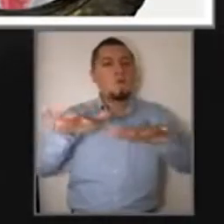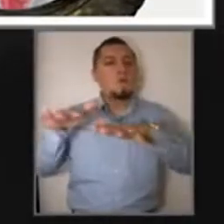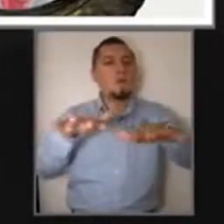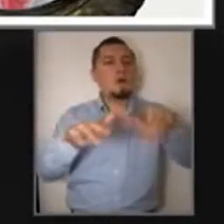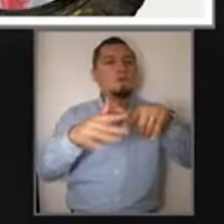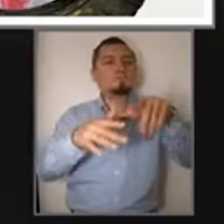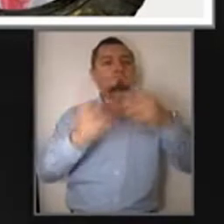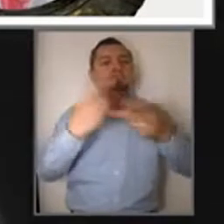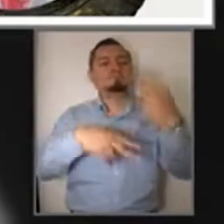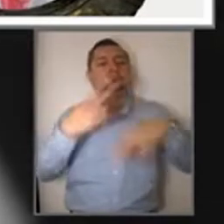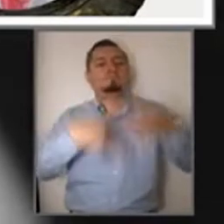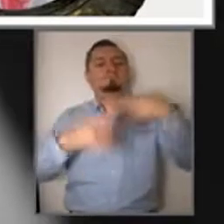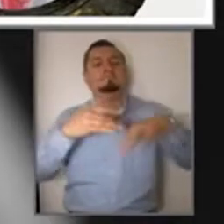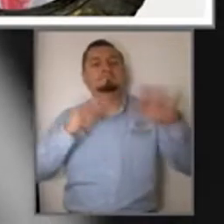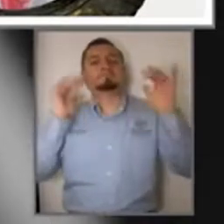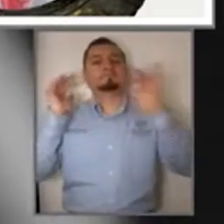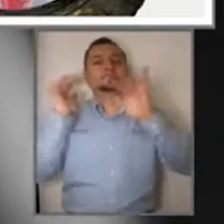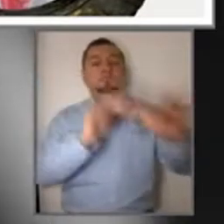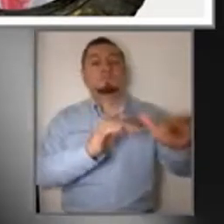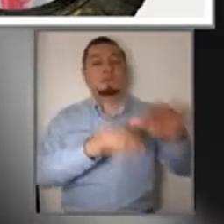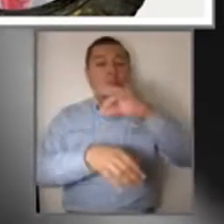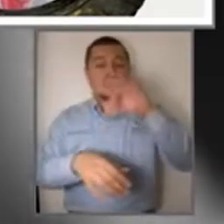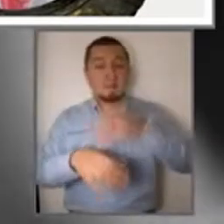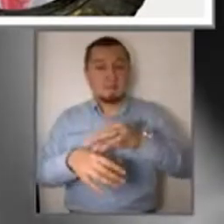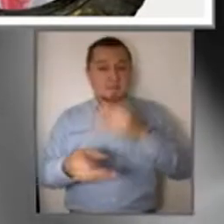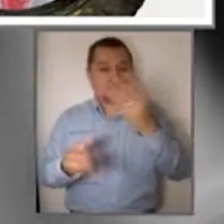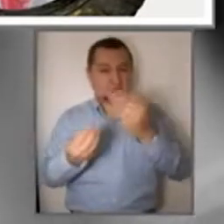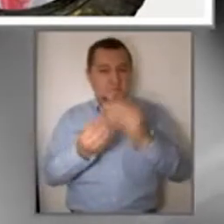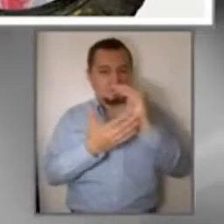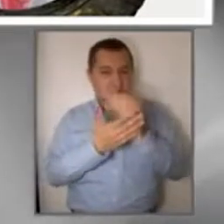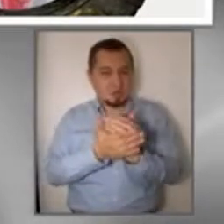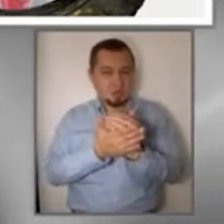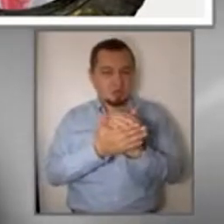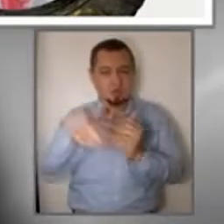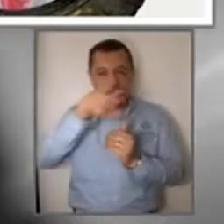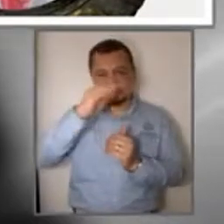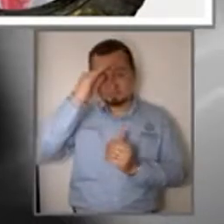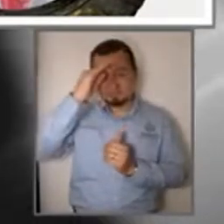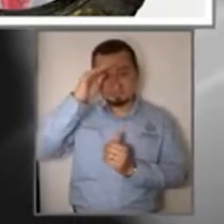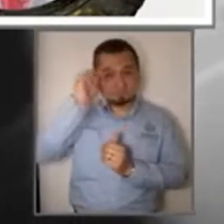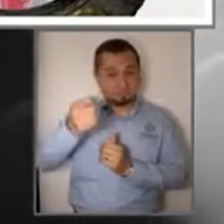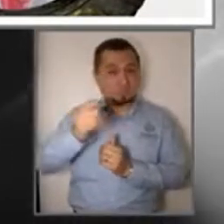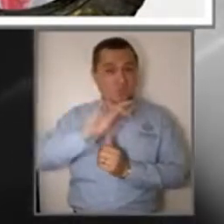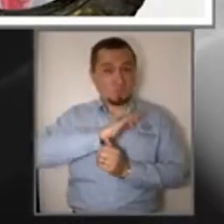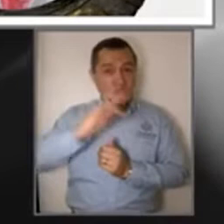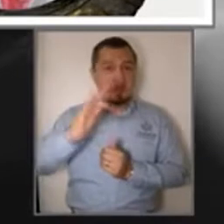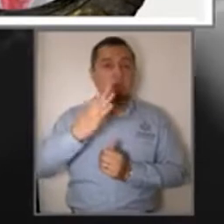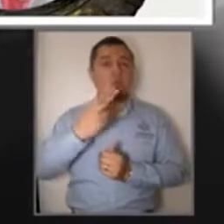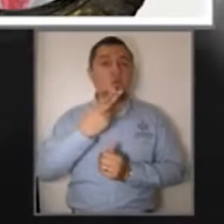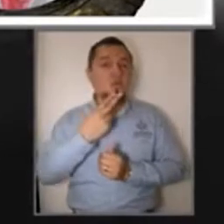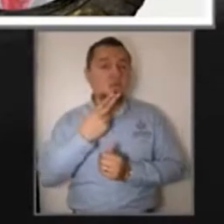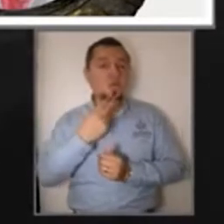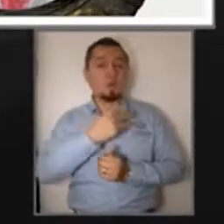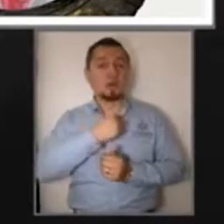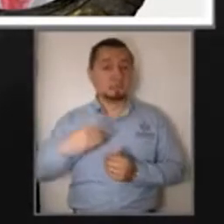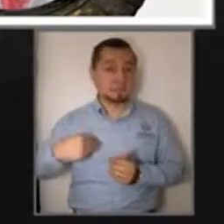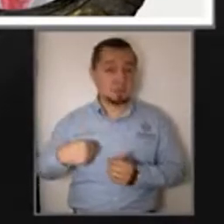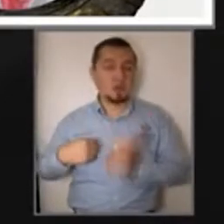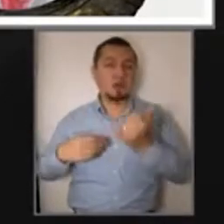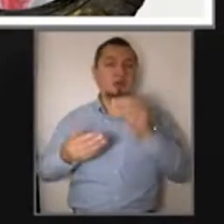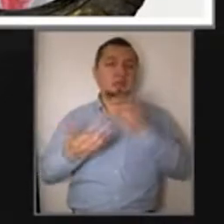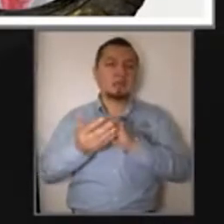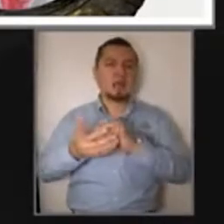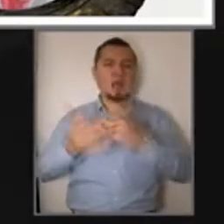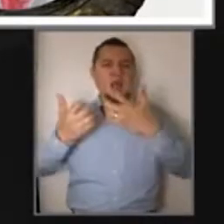puedan procesarse debidamente así como definir lineamientos claros que permitan la correcta operación entre municipios y las